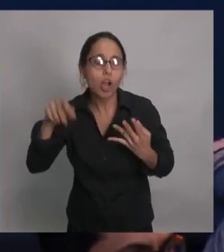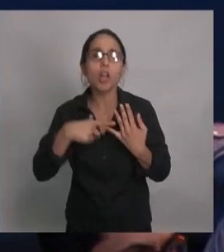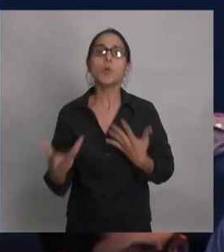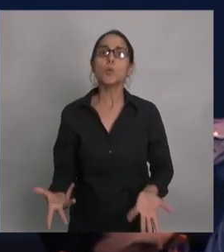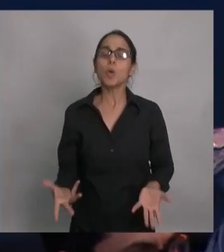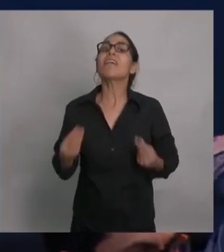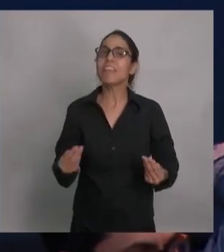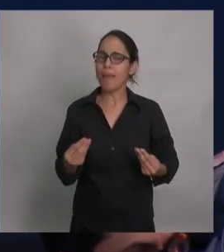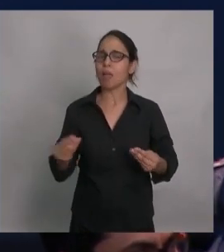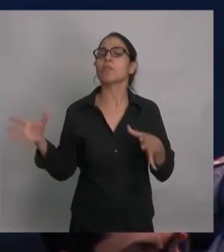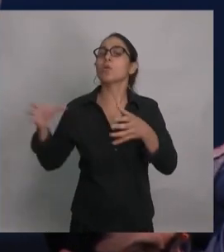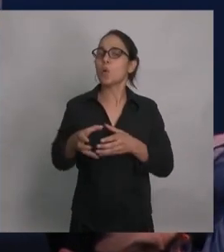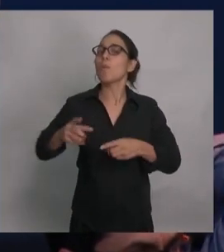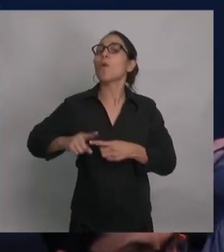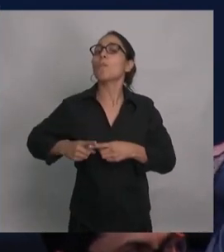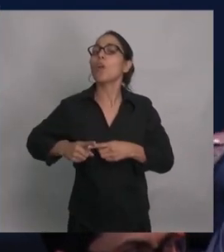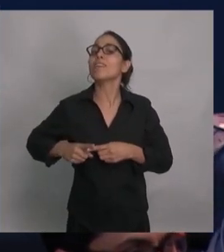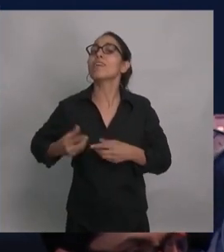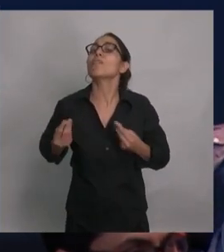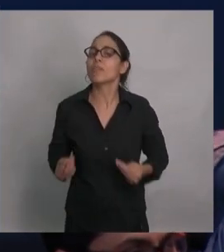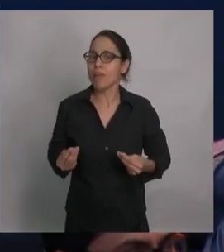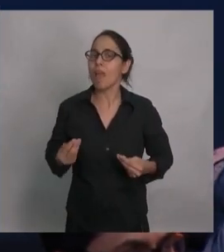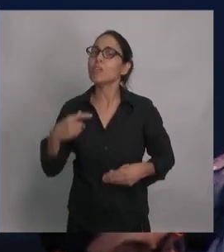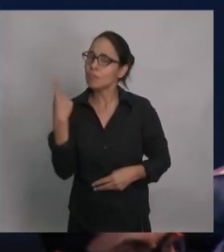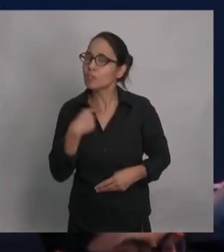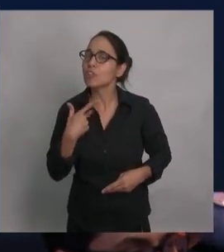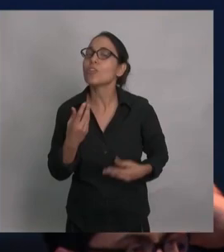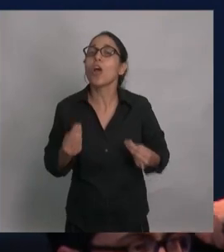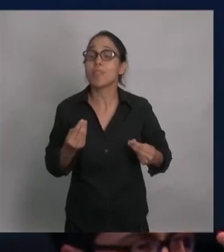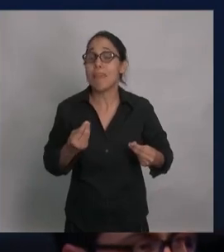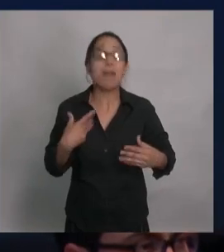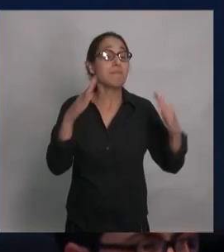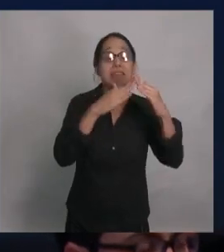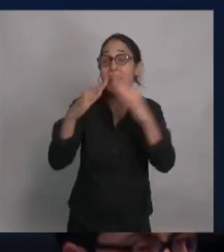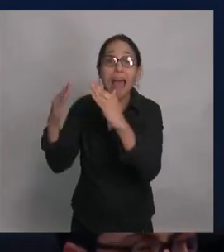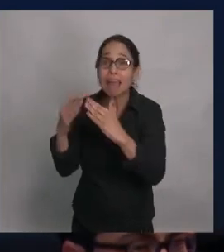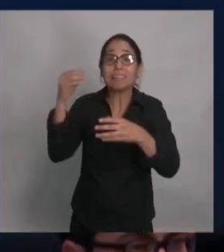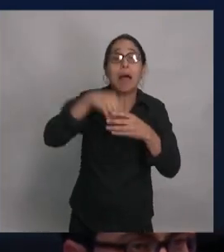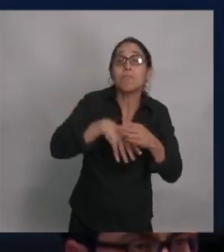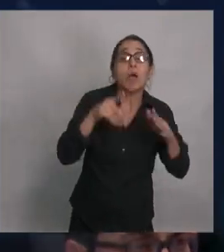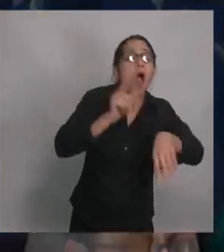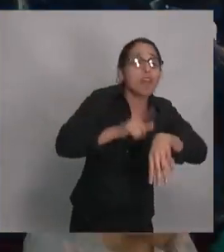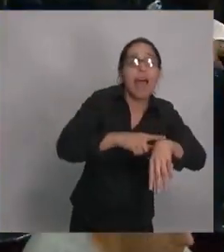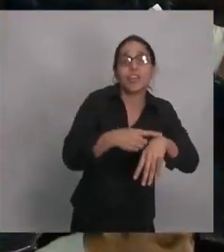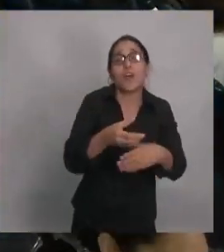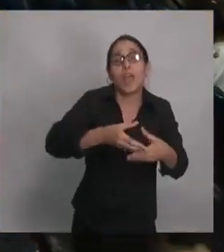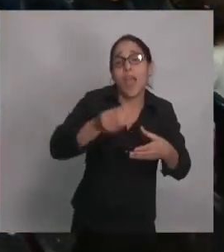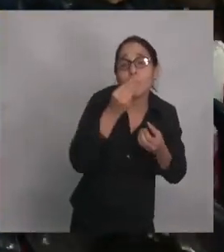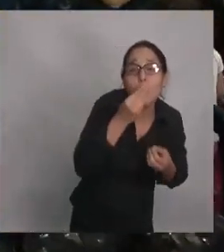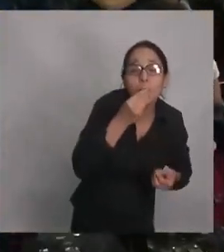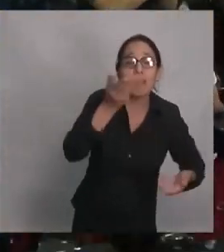una conversación de la mesa del comedor de las casas. A la hora de almuerzo, a la hora de once, a la hora de la cena.